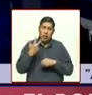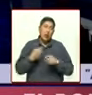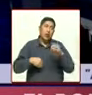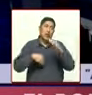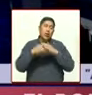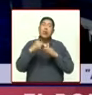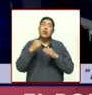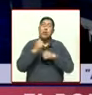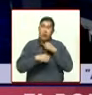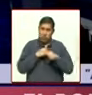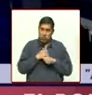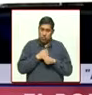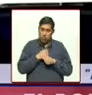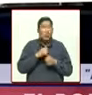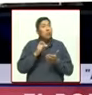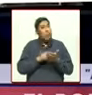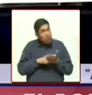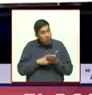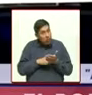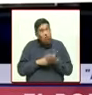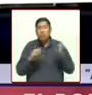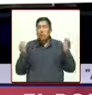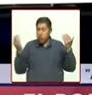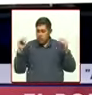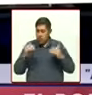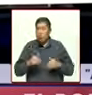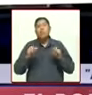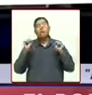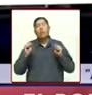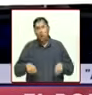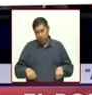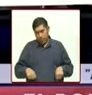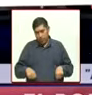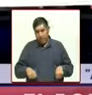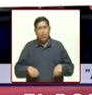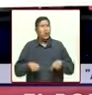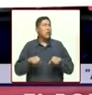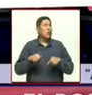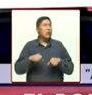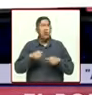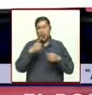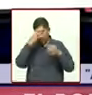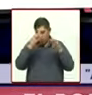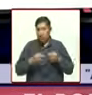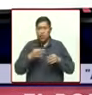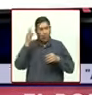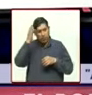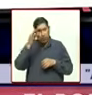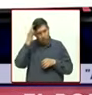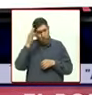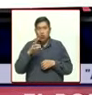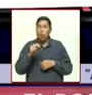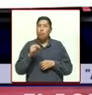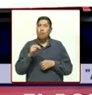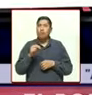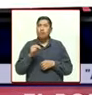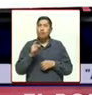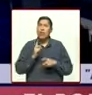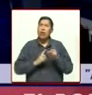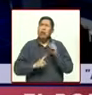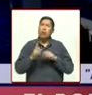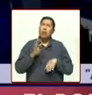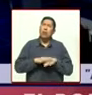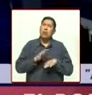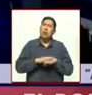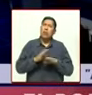a 10 años de cárcel. Y por eso se agrava y pudo haber sido precisamente lo que defina el fiscal, pero no se lo ha hecho. Algo que también me llama